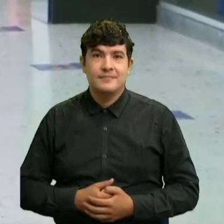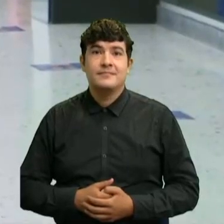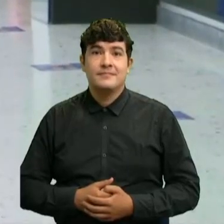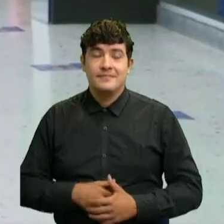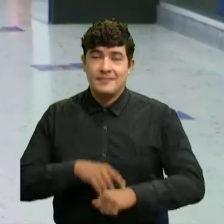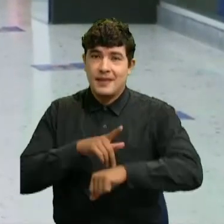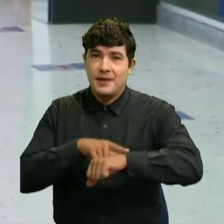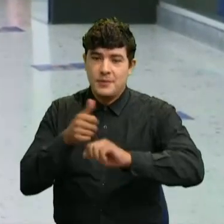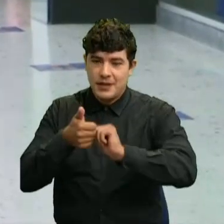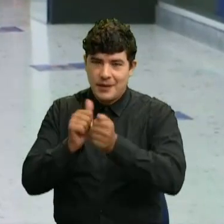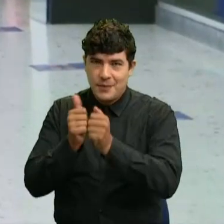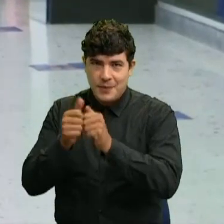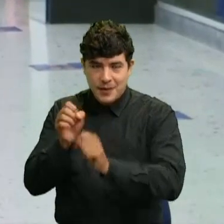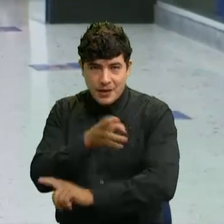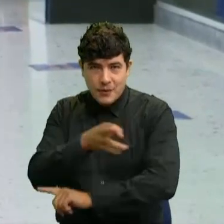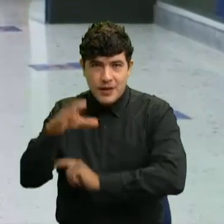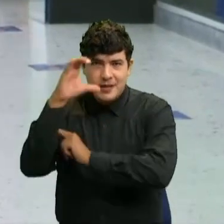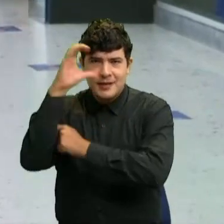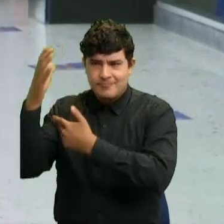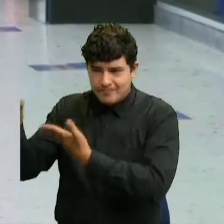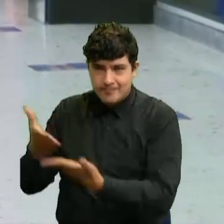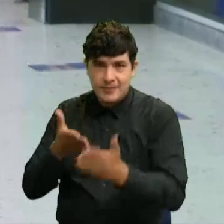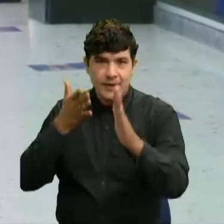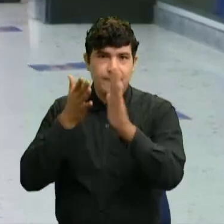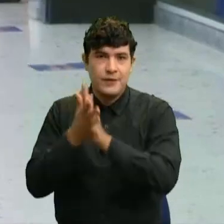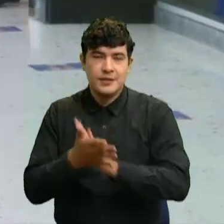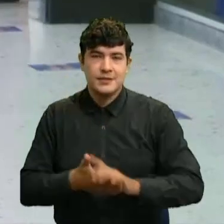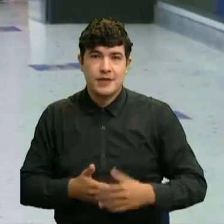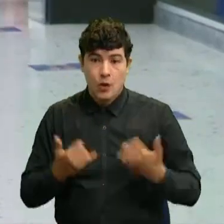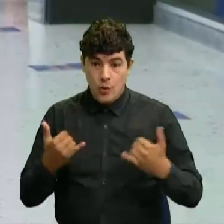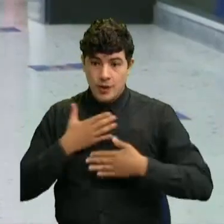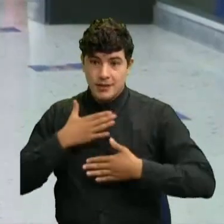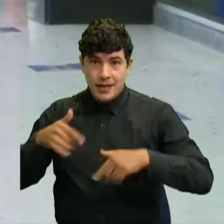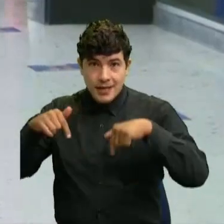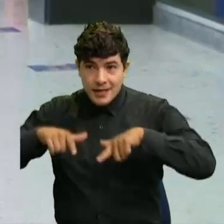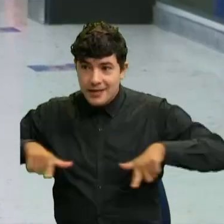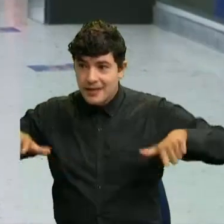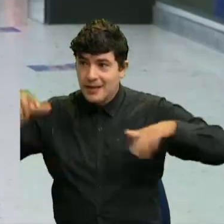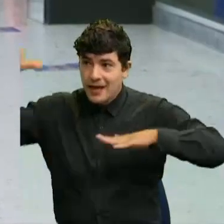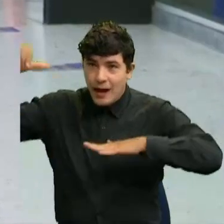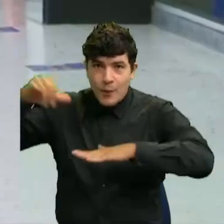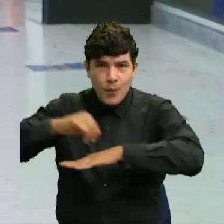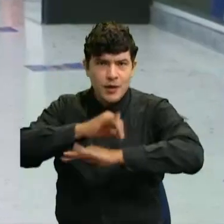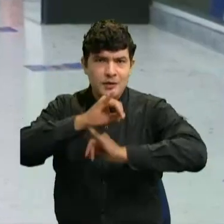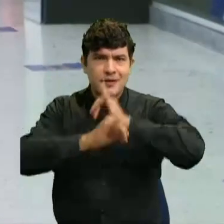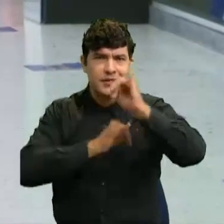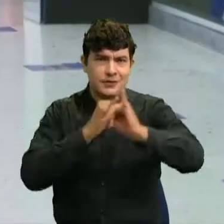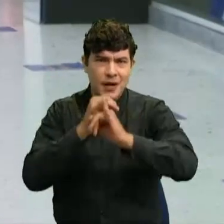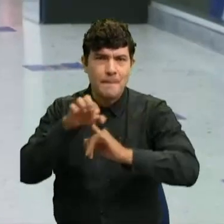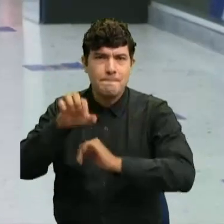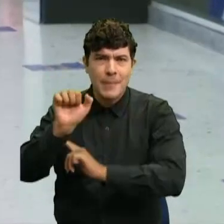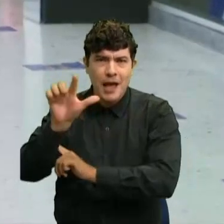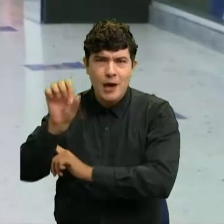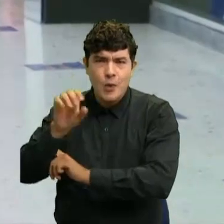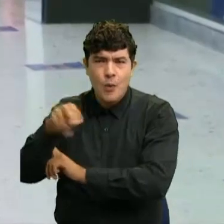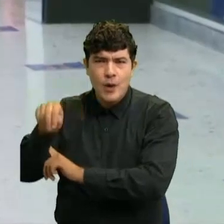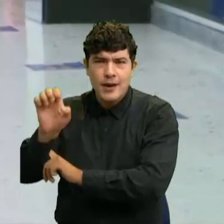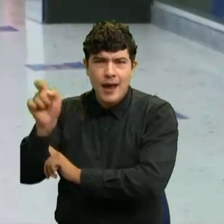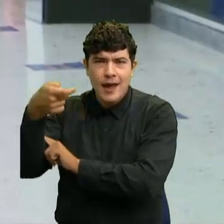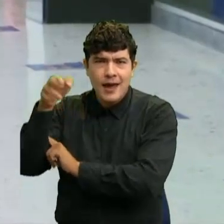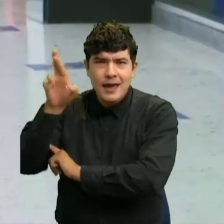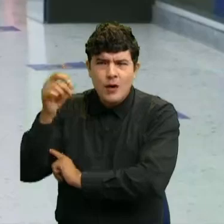Hora de los deportes en el Oriente Colombiano, bienvenidos. Hoy les saludamos desde el Aeropuerto Internacional Palo Negro de la capital santandereana porque ha